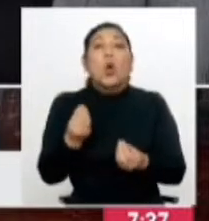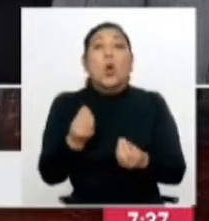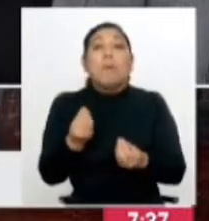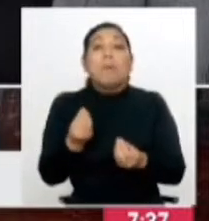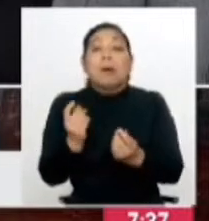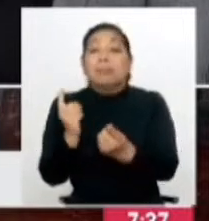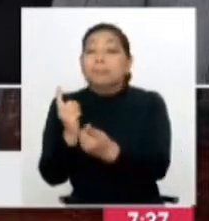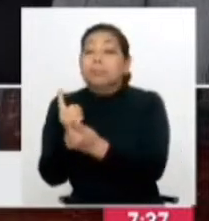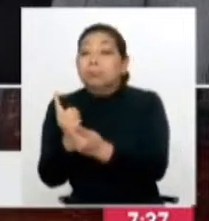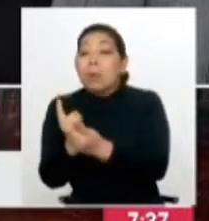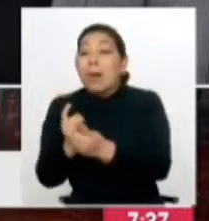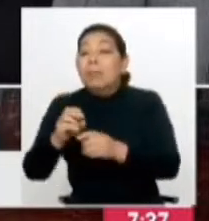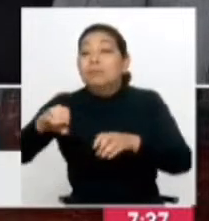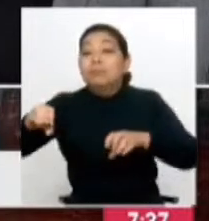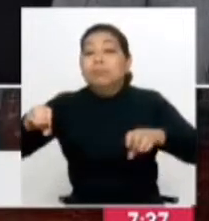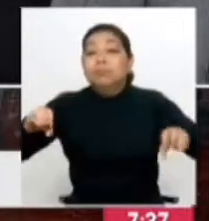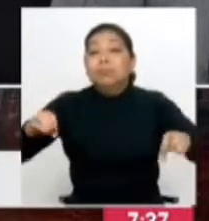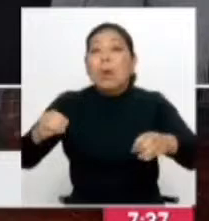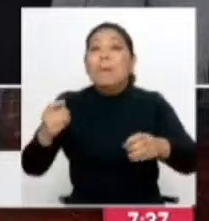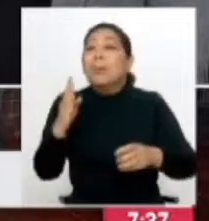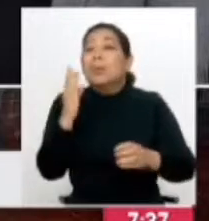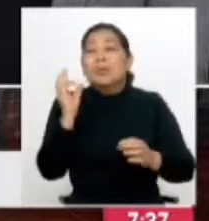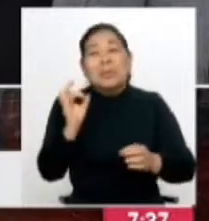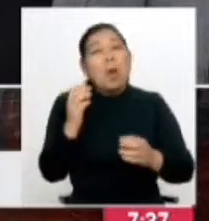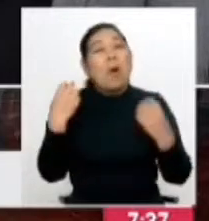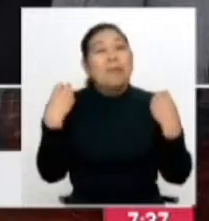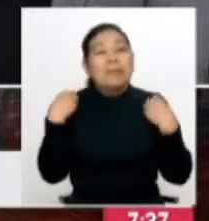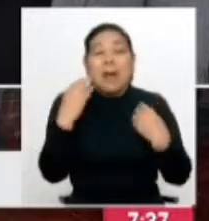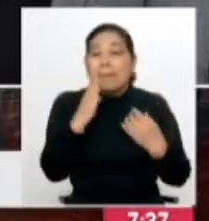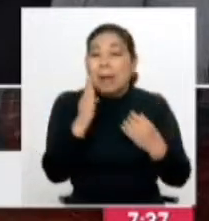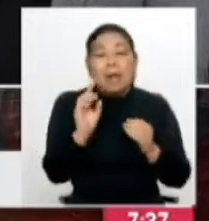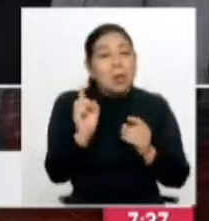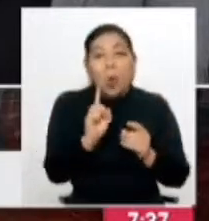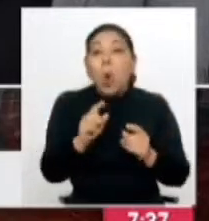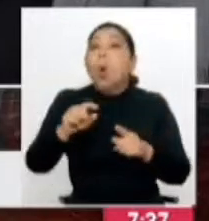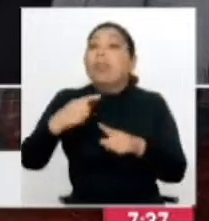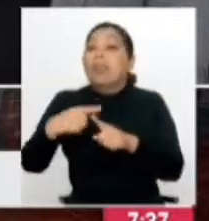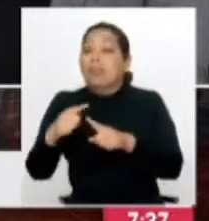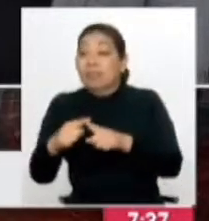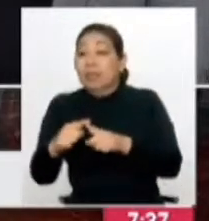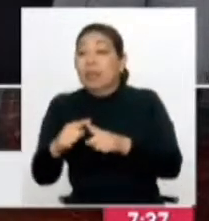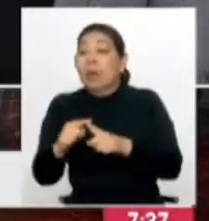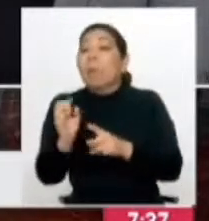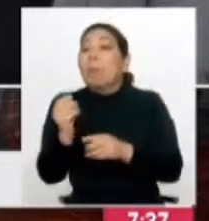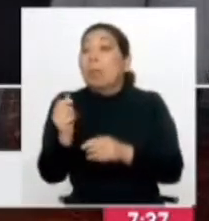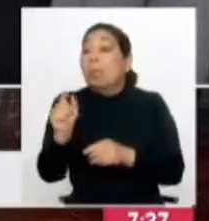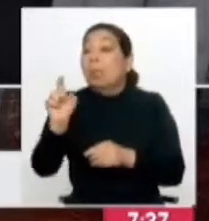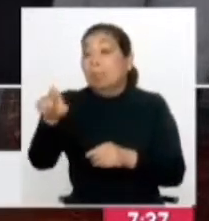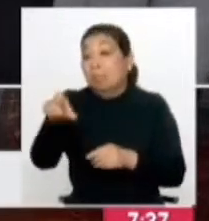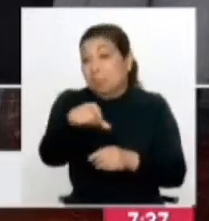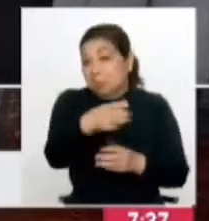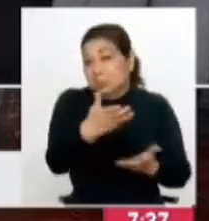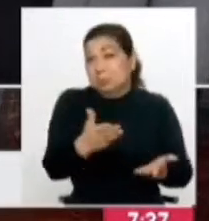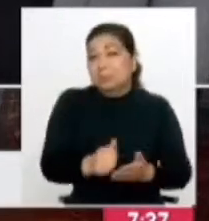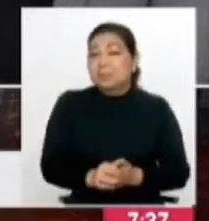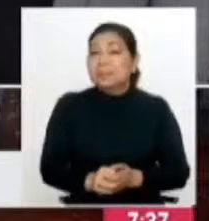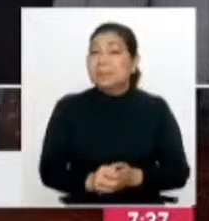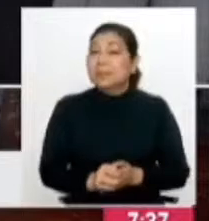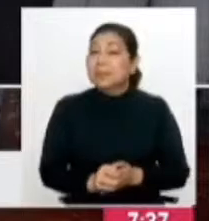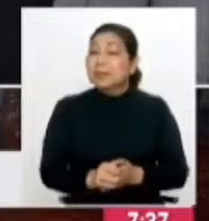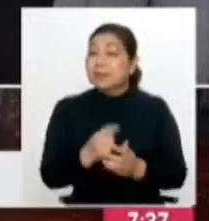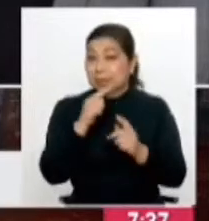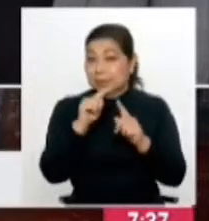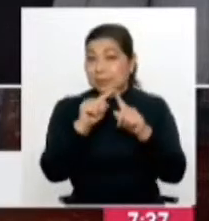de acercarse cada vez más al público y de ayudar en la educación y en la inclusión financiera, ¿no? Mientras, no sé si tenemos